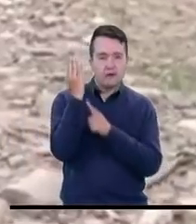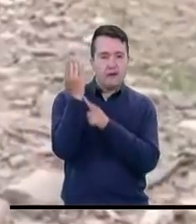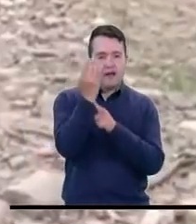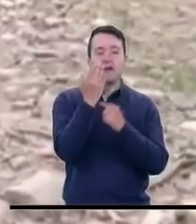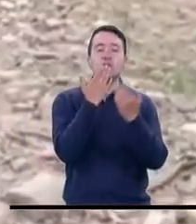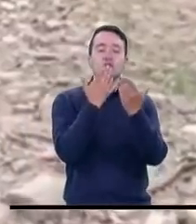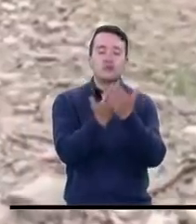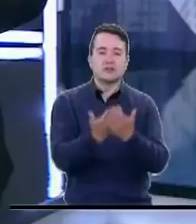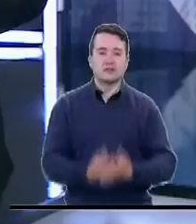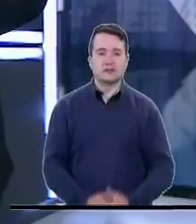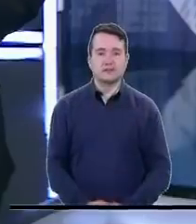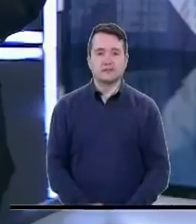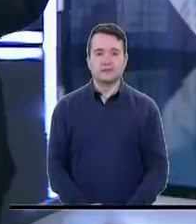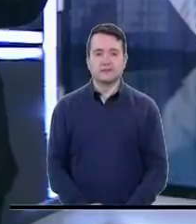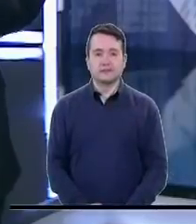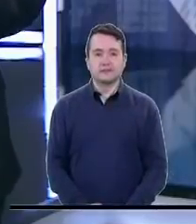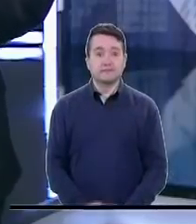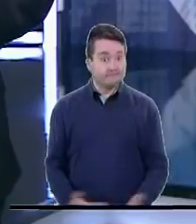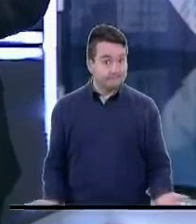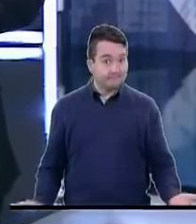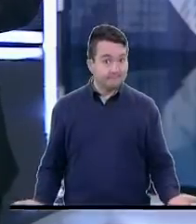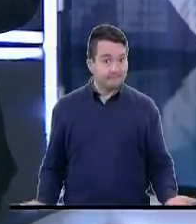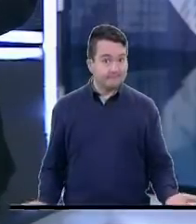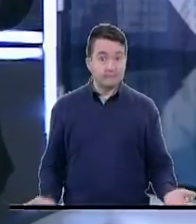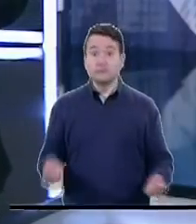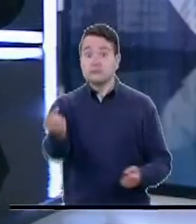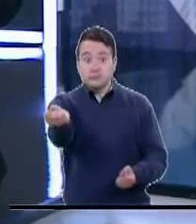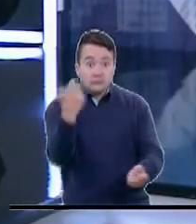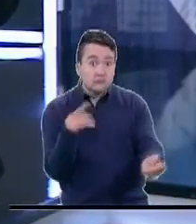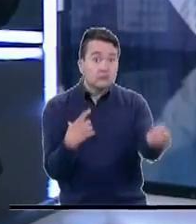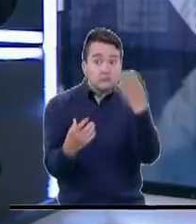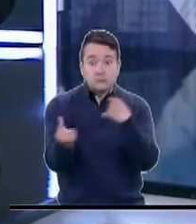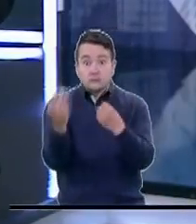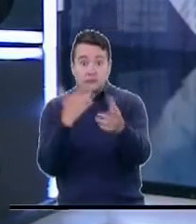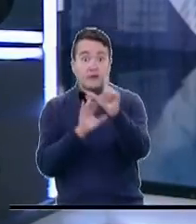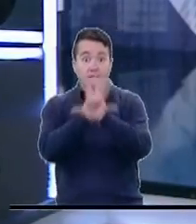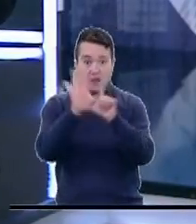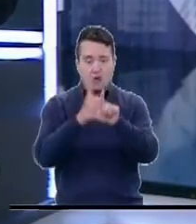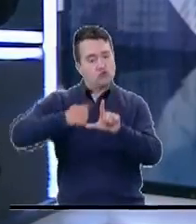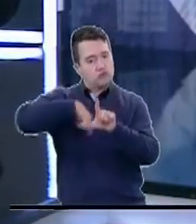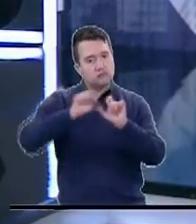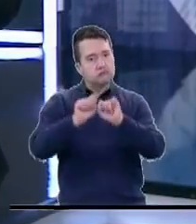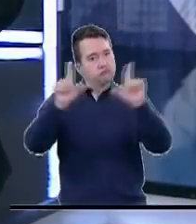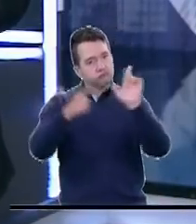Muchas gracias. Ya lo ven, en Noticias Caracol estamos de su lado, porque el periodista es usted y nosotros su canal.